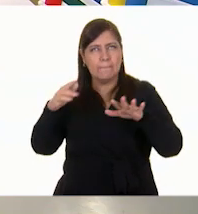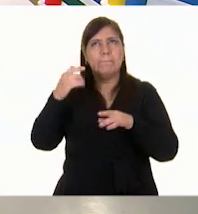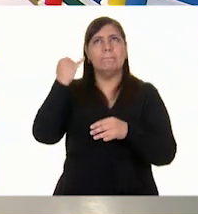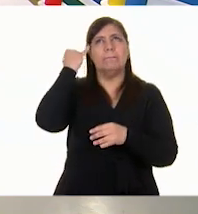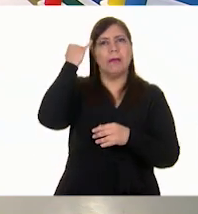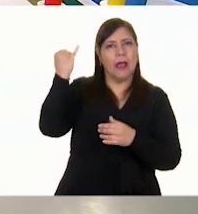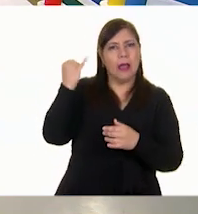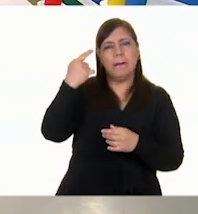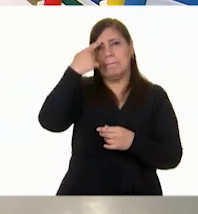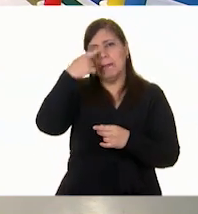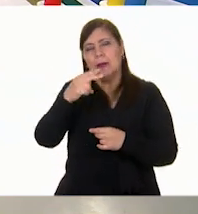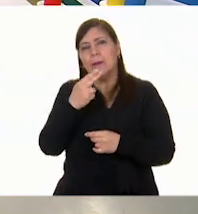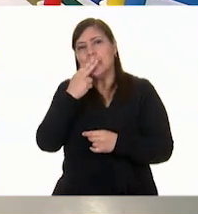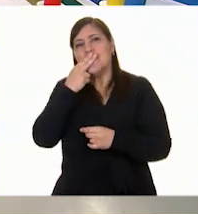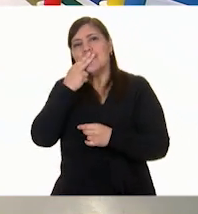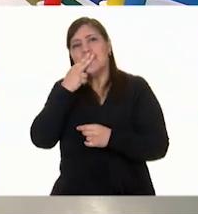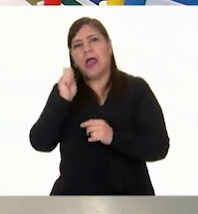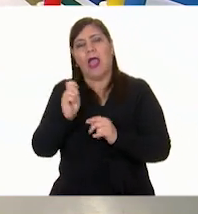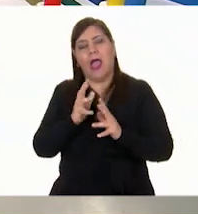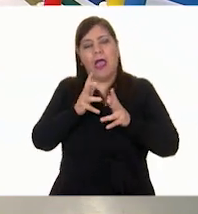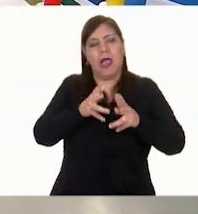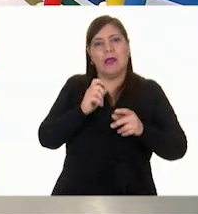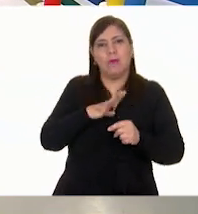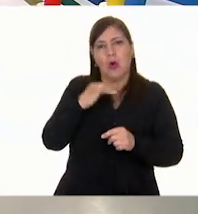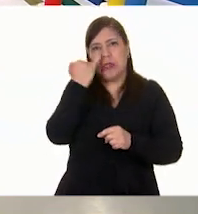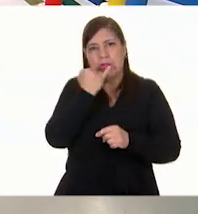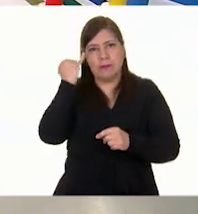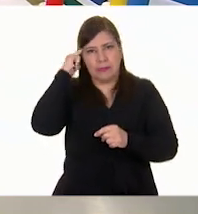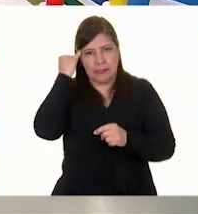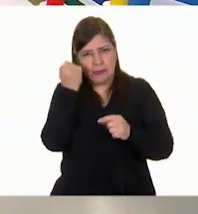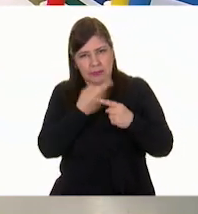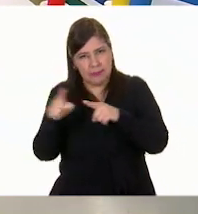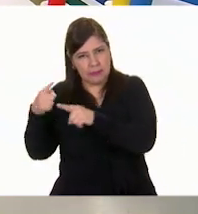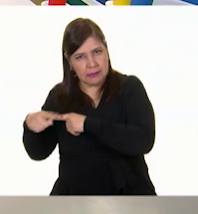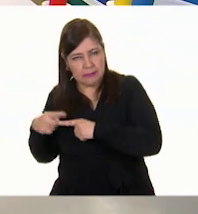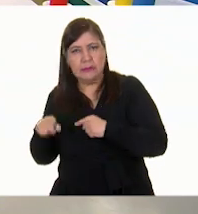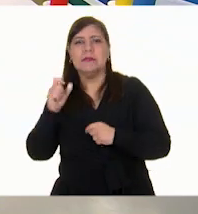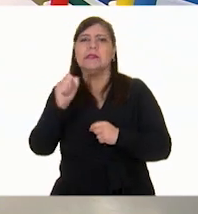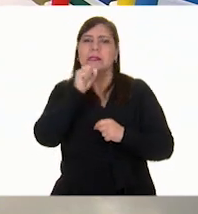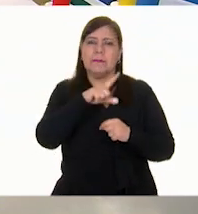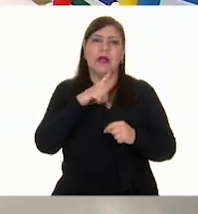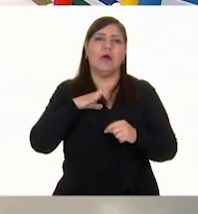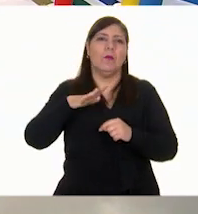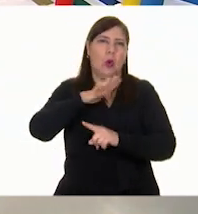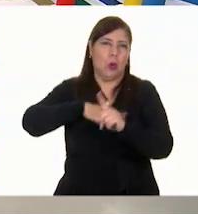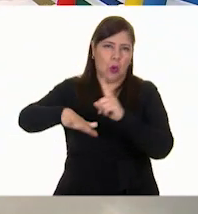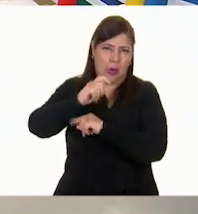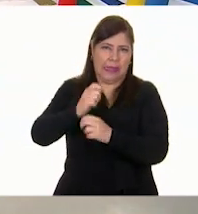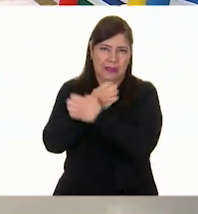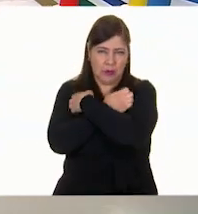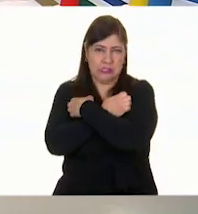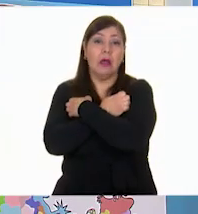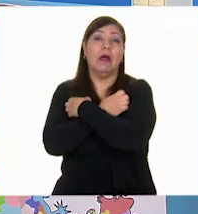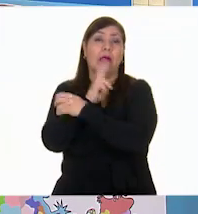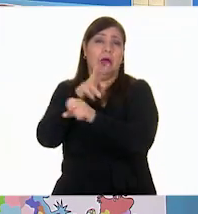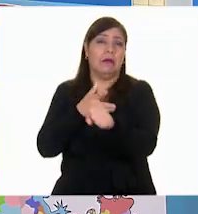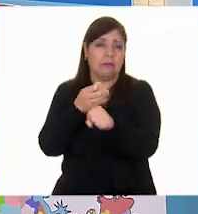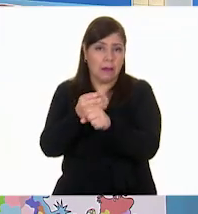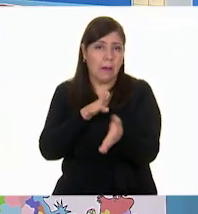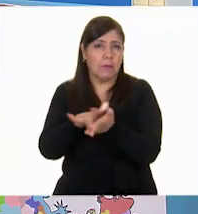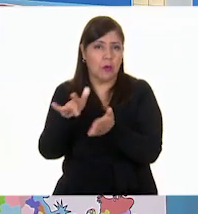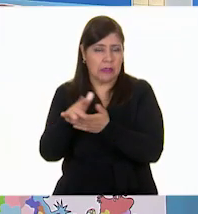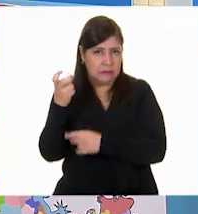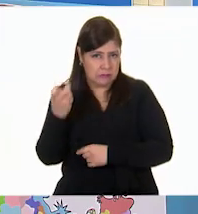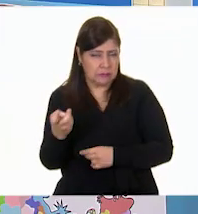para la preservación de nuestras lenguas indígenas y cómo la comunidad educativa ha incidido en ello, por ejemplo. Muy buena